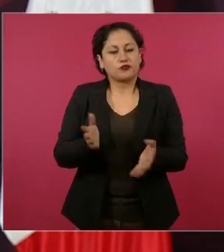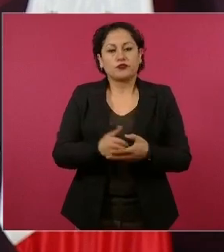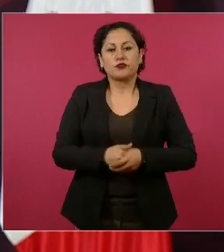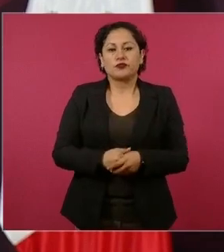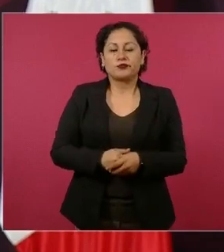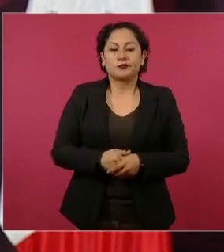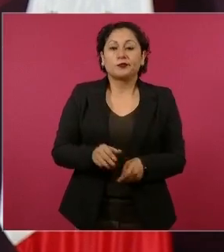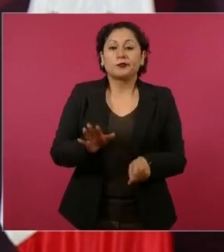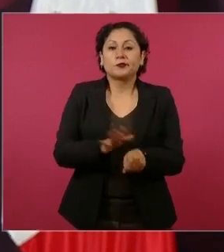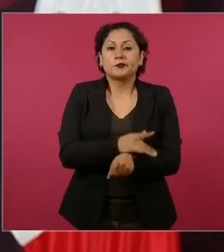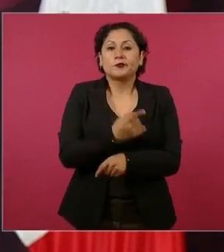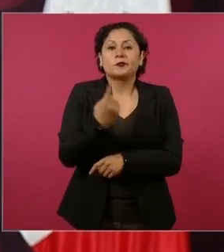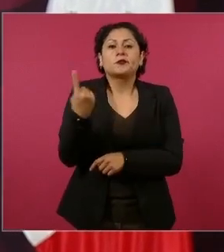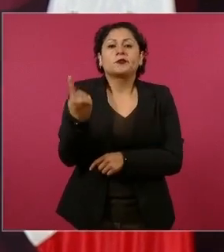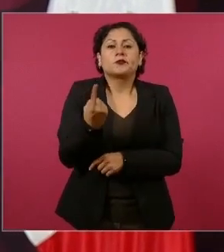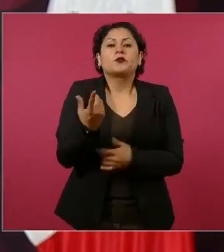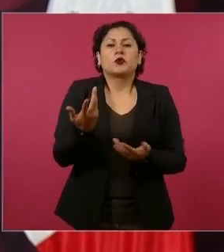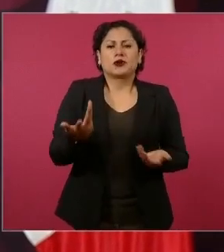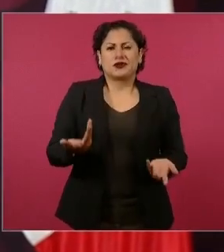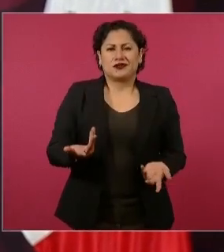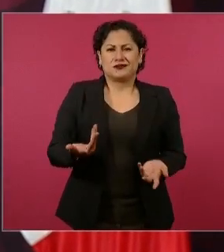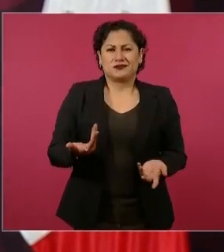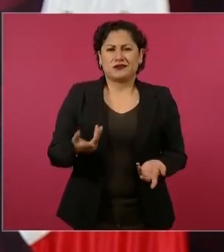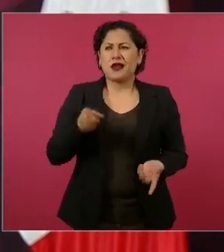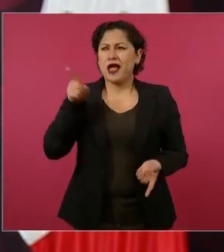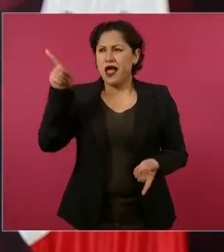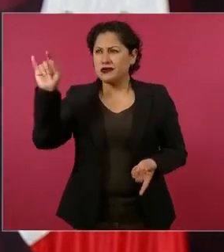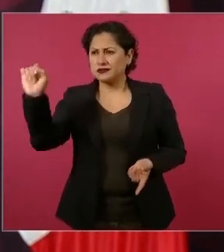¿Y por qué? ¿A qué se debe?